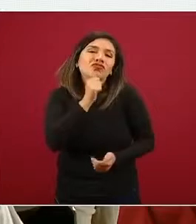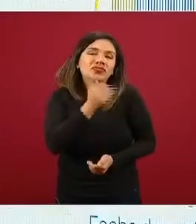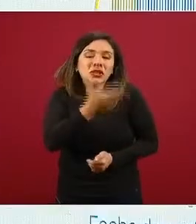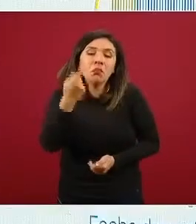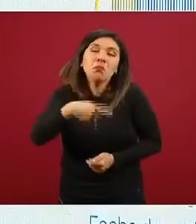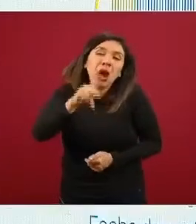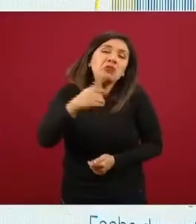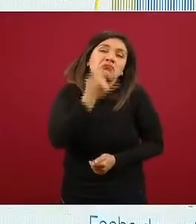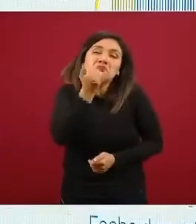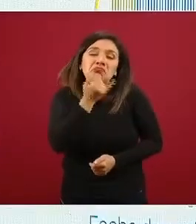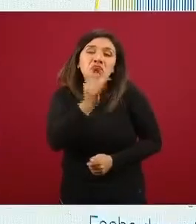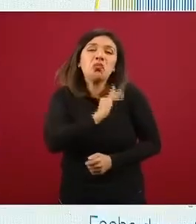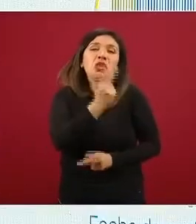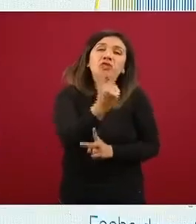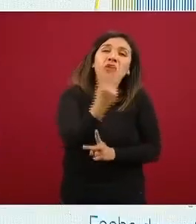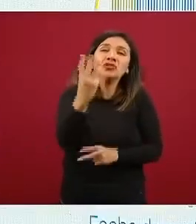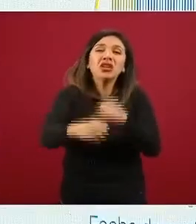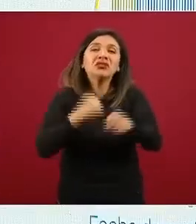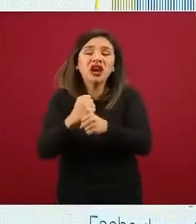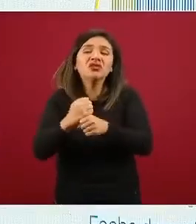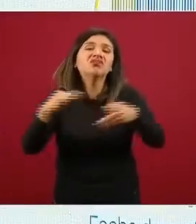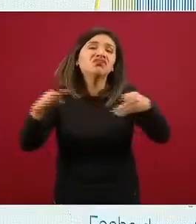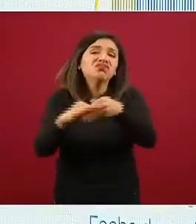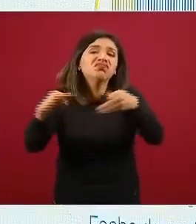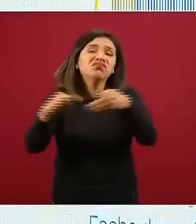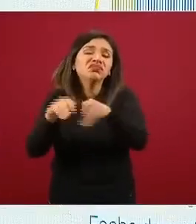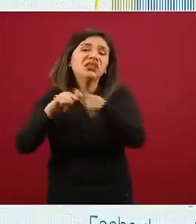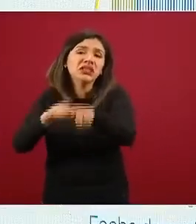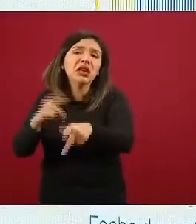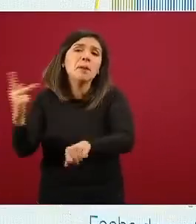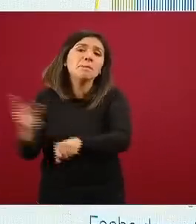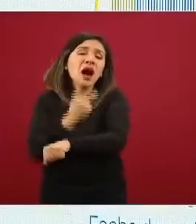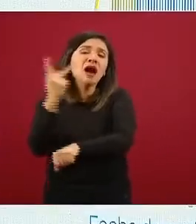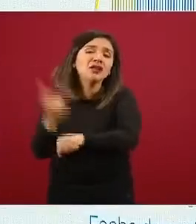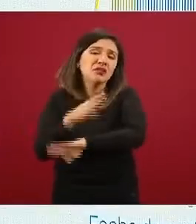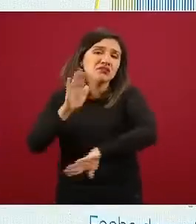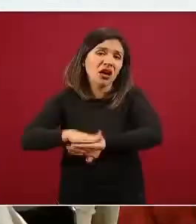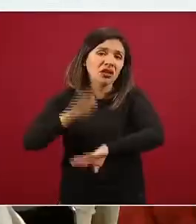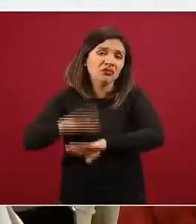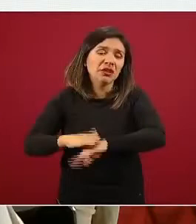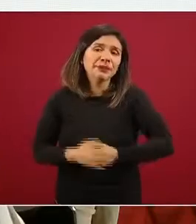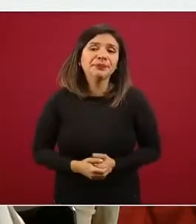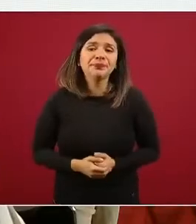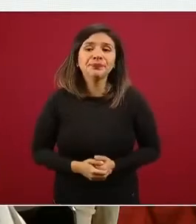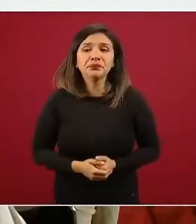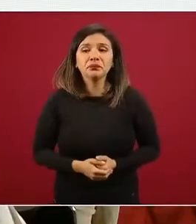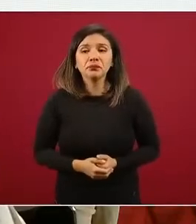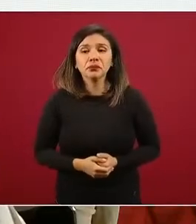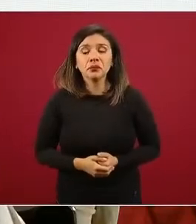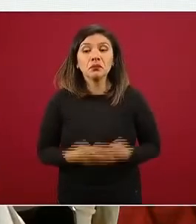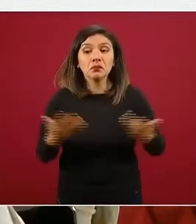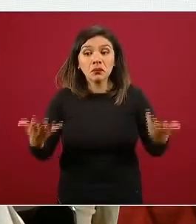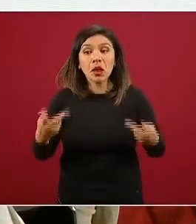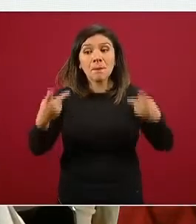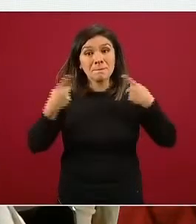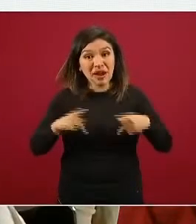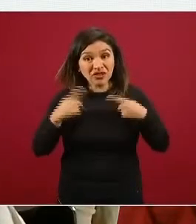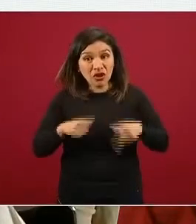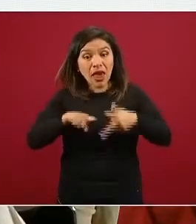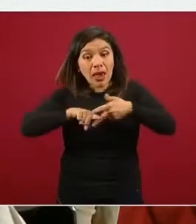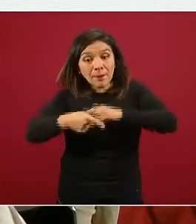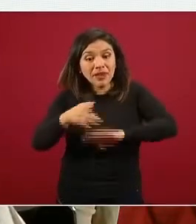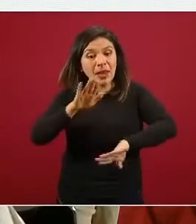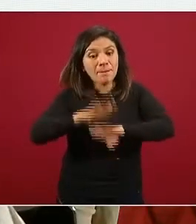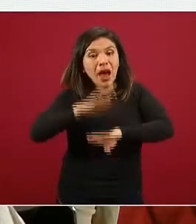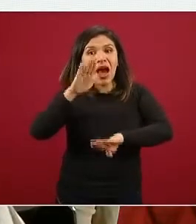2 o hasta 3 años en que estemos teniendo este fenómeno de rebrotes. En la medida en que la población empiece a tener